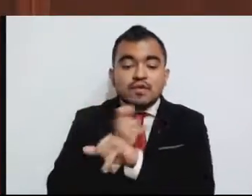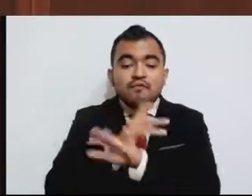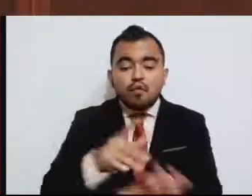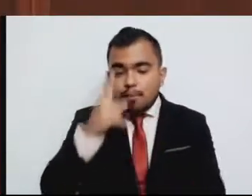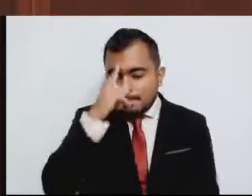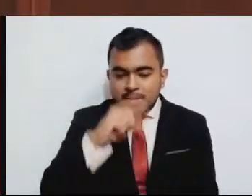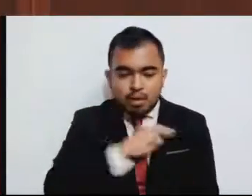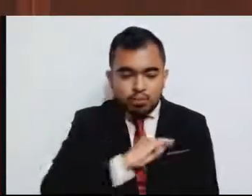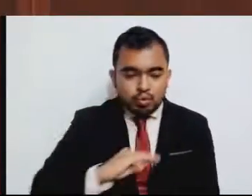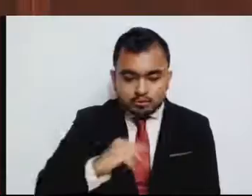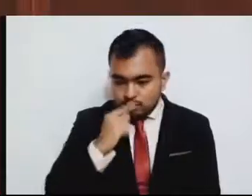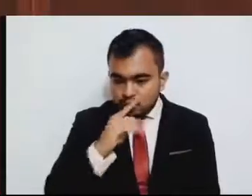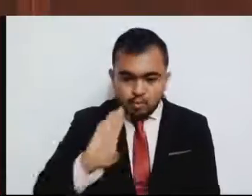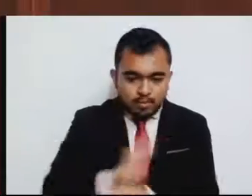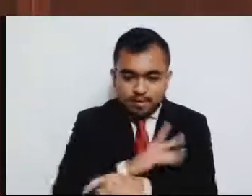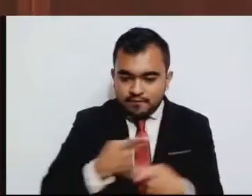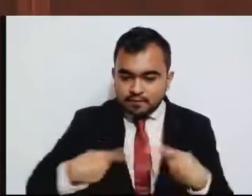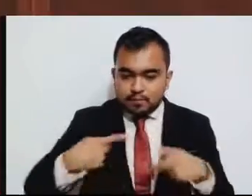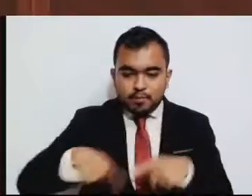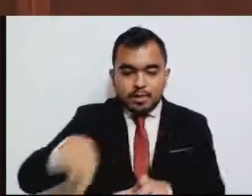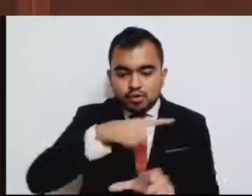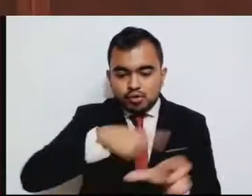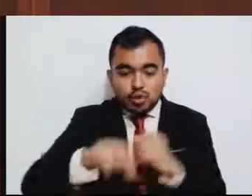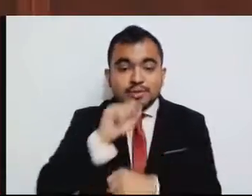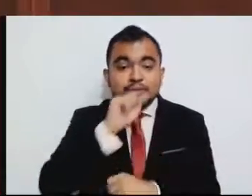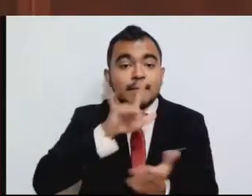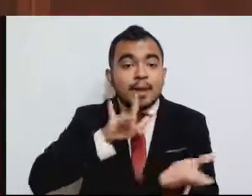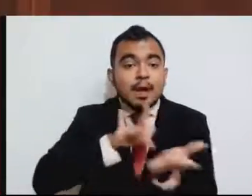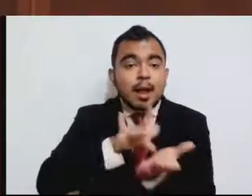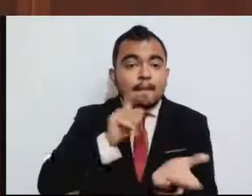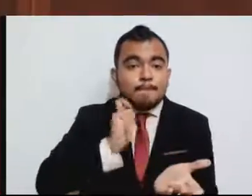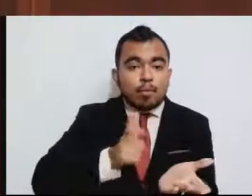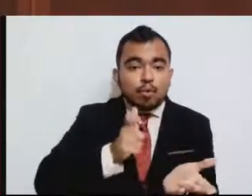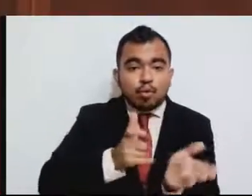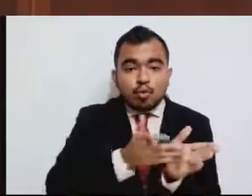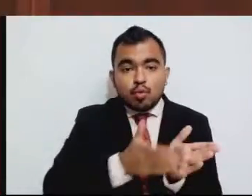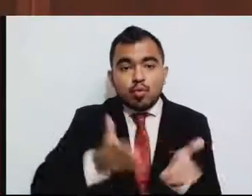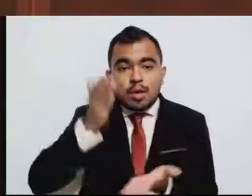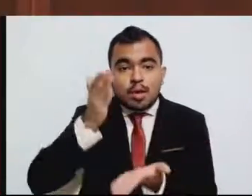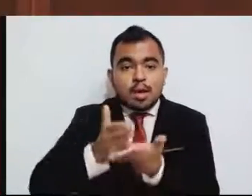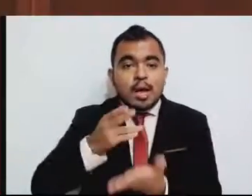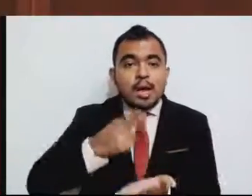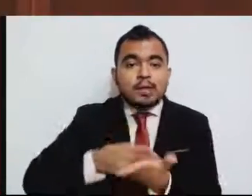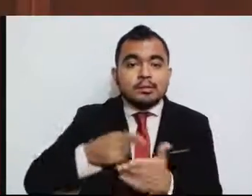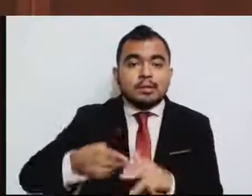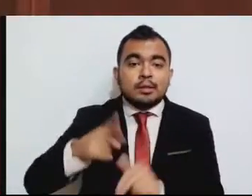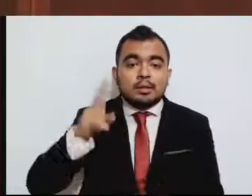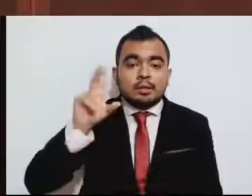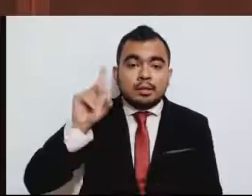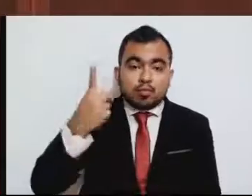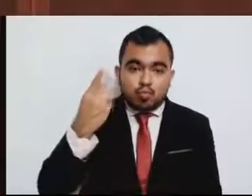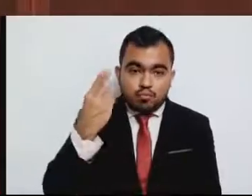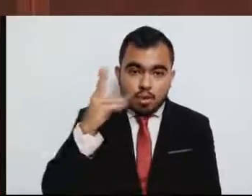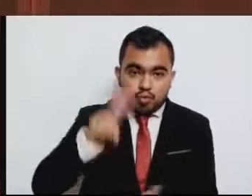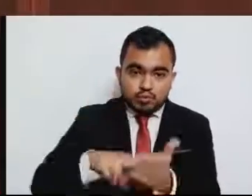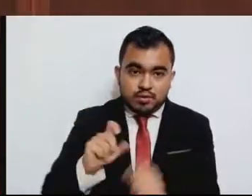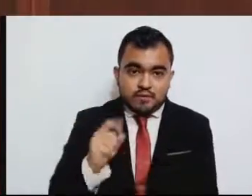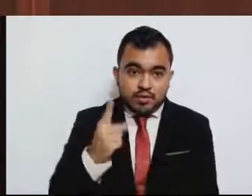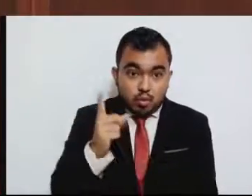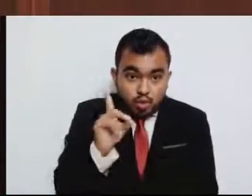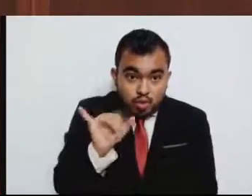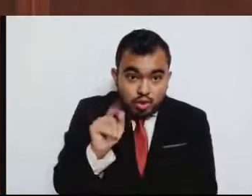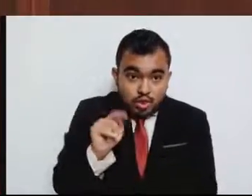recibido y apoyos económicos entregados el 31 de mayo de 2021 los datos no nos dejan